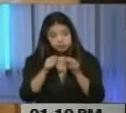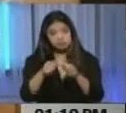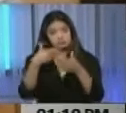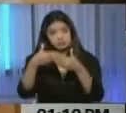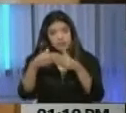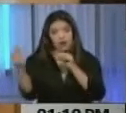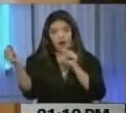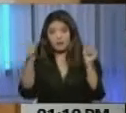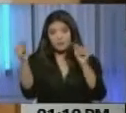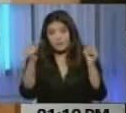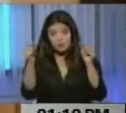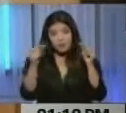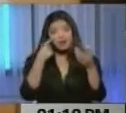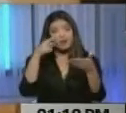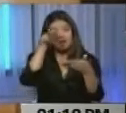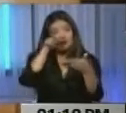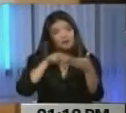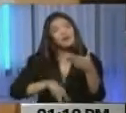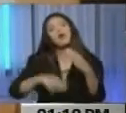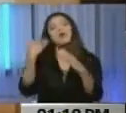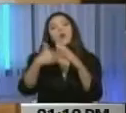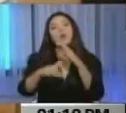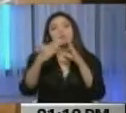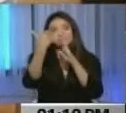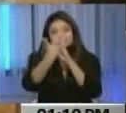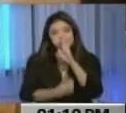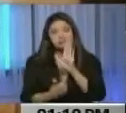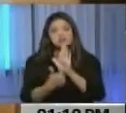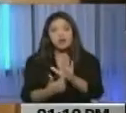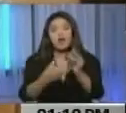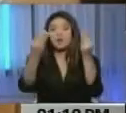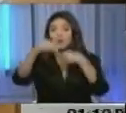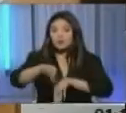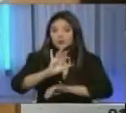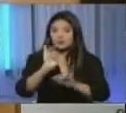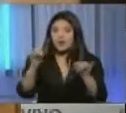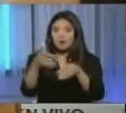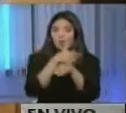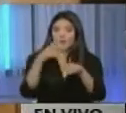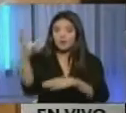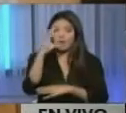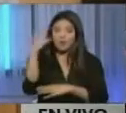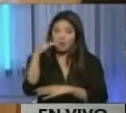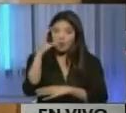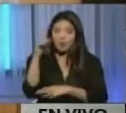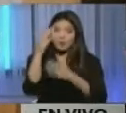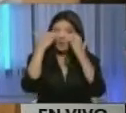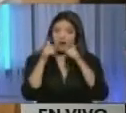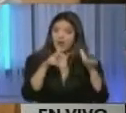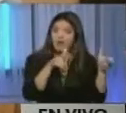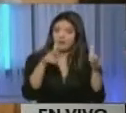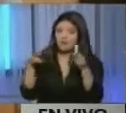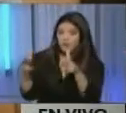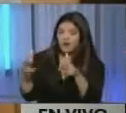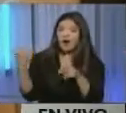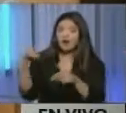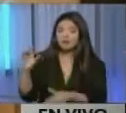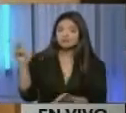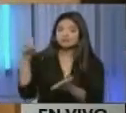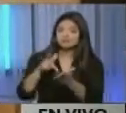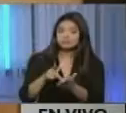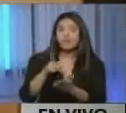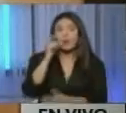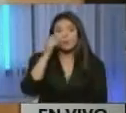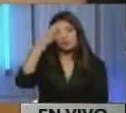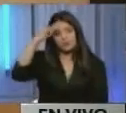conversaciones, quienes darán lectura al comunicado conjunto acordado por el gobierno de Colombia y las FARC-EP. Tiene la palabra el garante